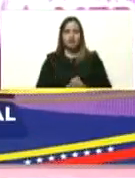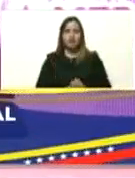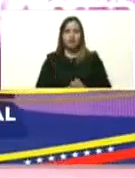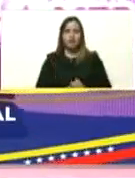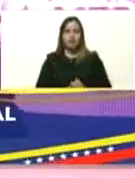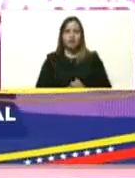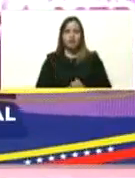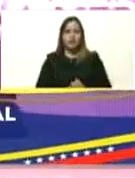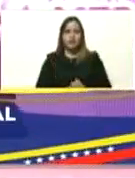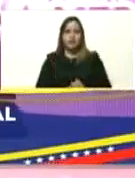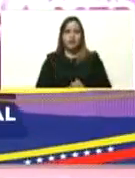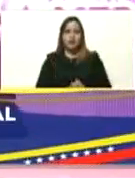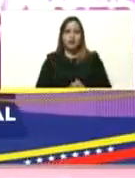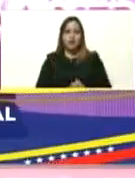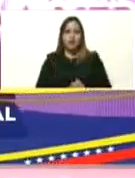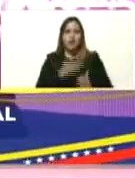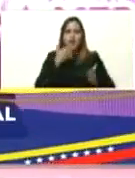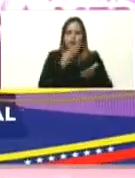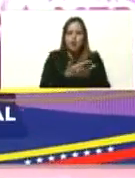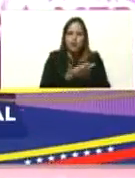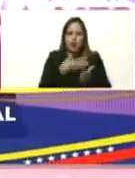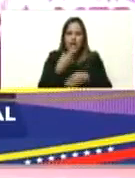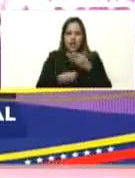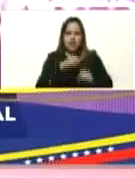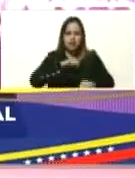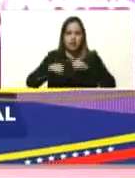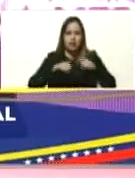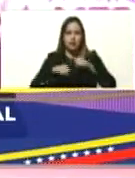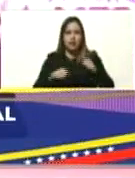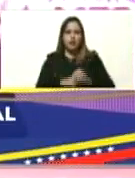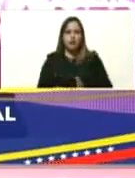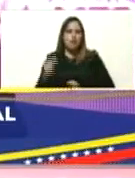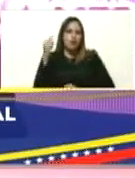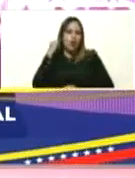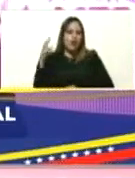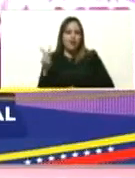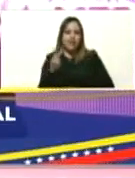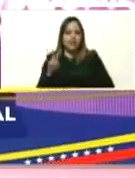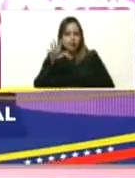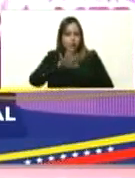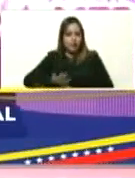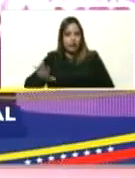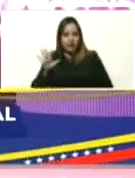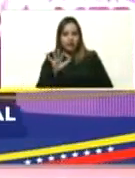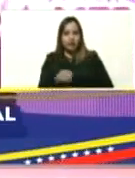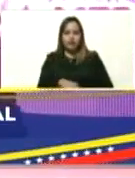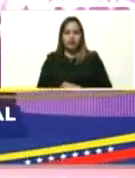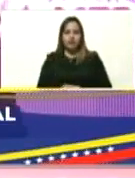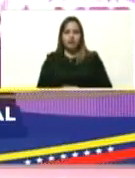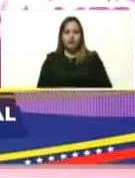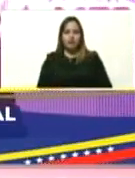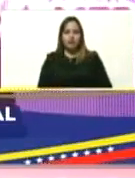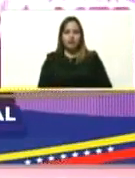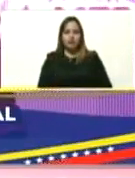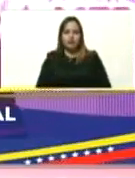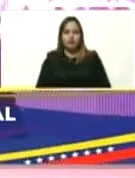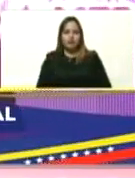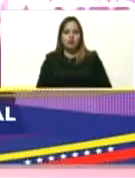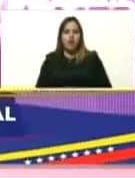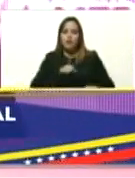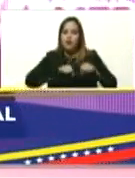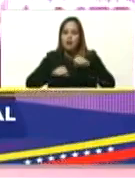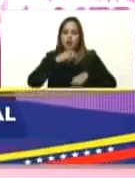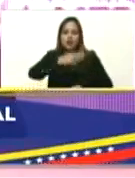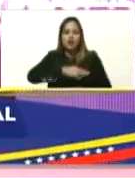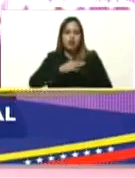y las estaciones que se plantea el movimiento de mujeres de Venezuela, el movimiento del